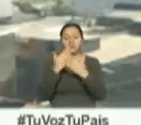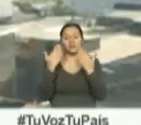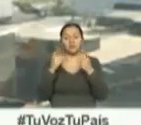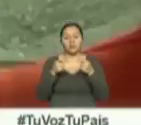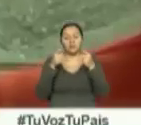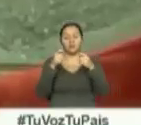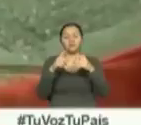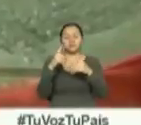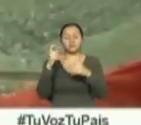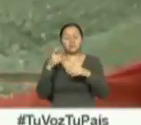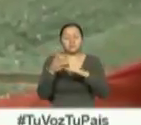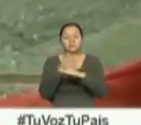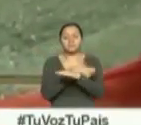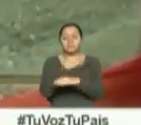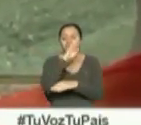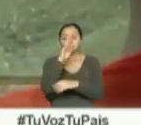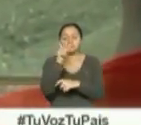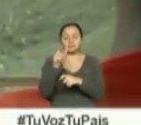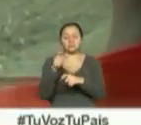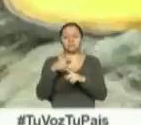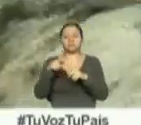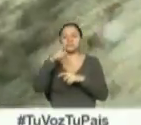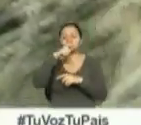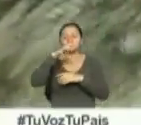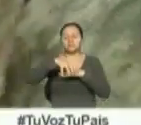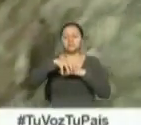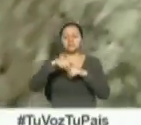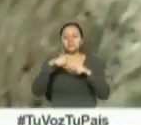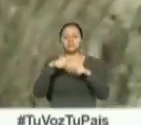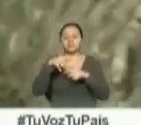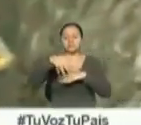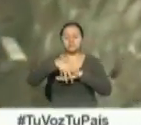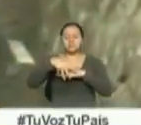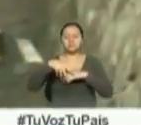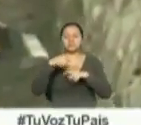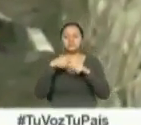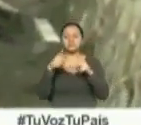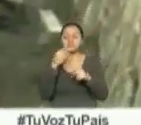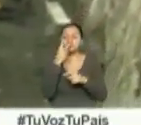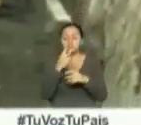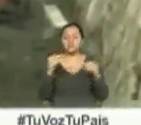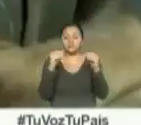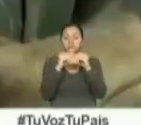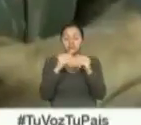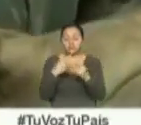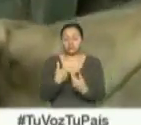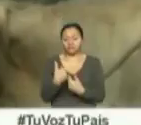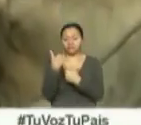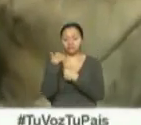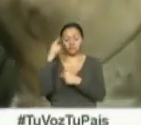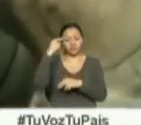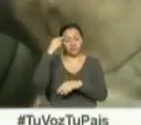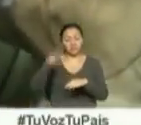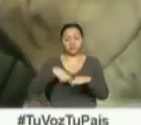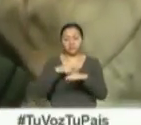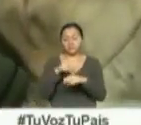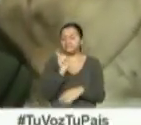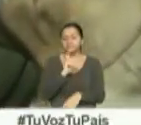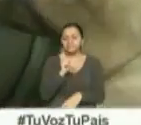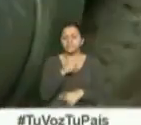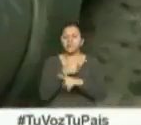sueño para la gente, tales como el agua potable y el alcantarillado, que pese a no ser competencias del gobierno